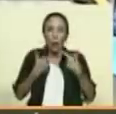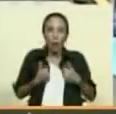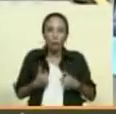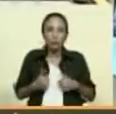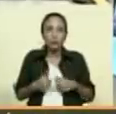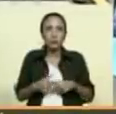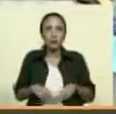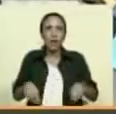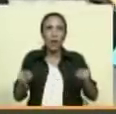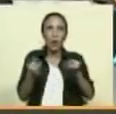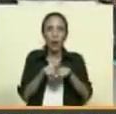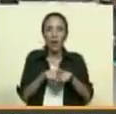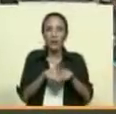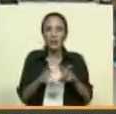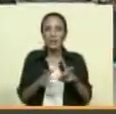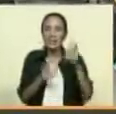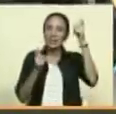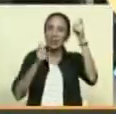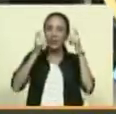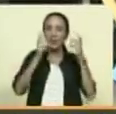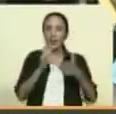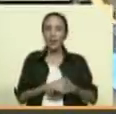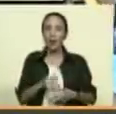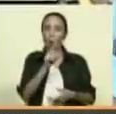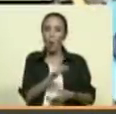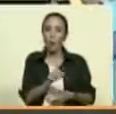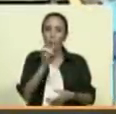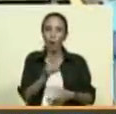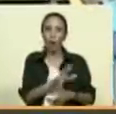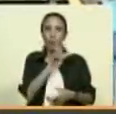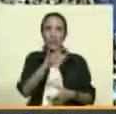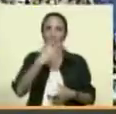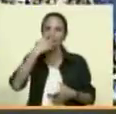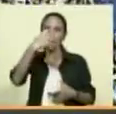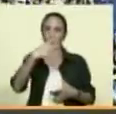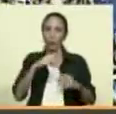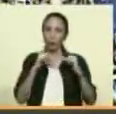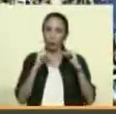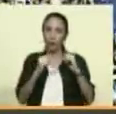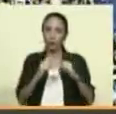león barinés chavista. A la 1, a las 2, a las 3.